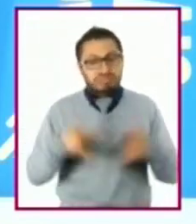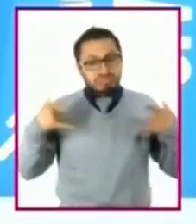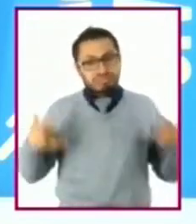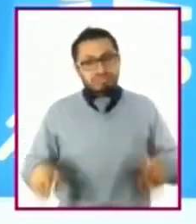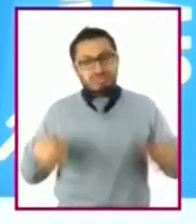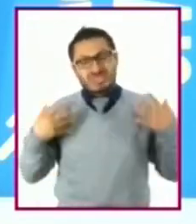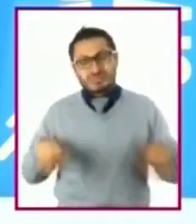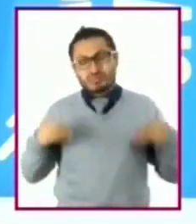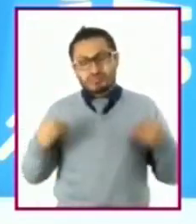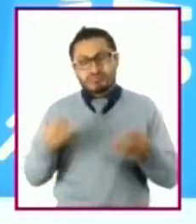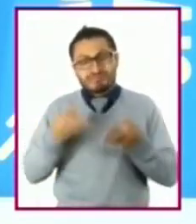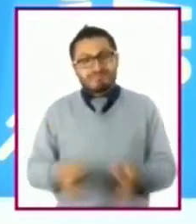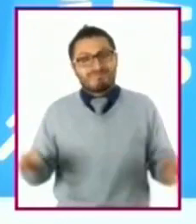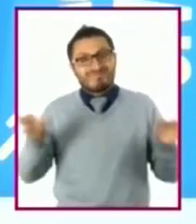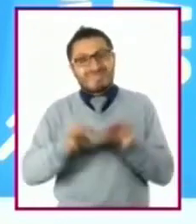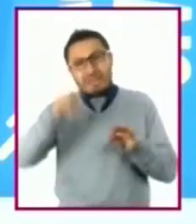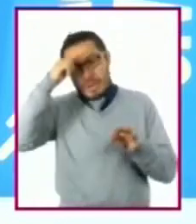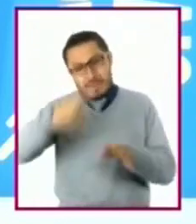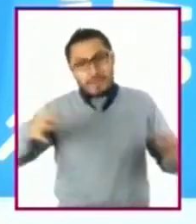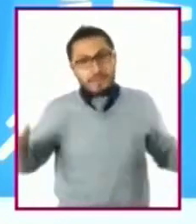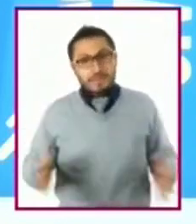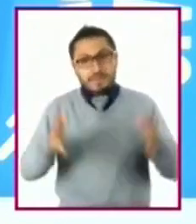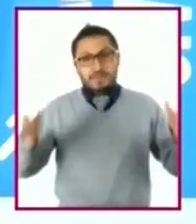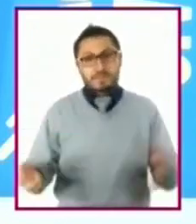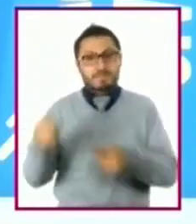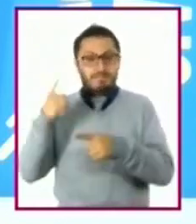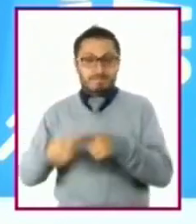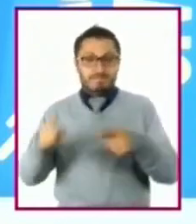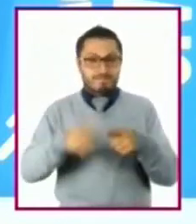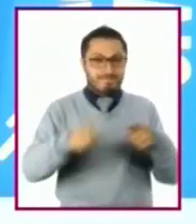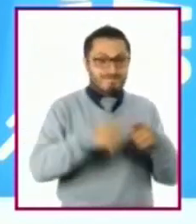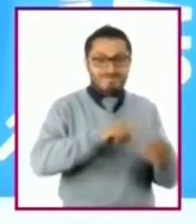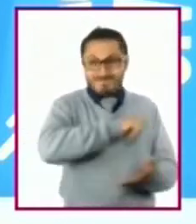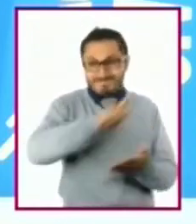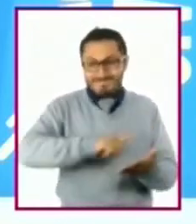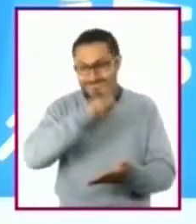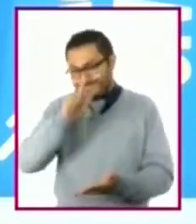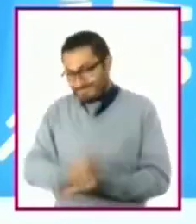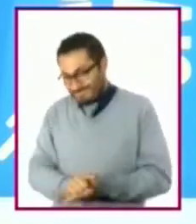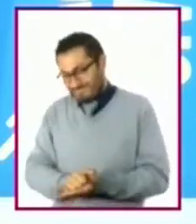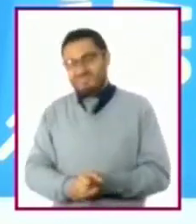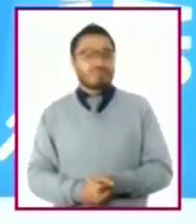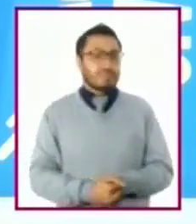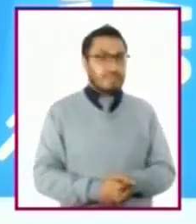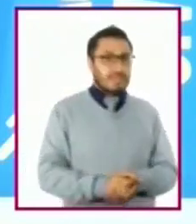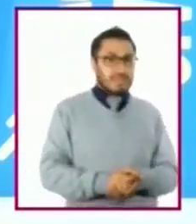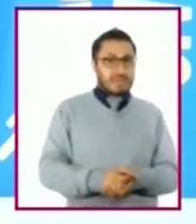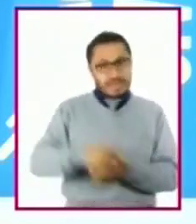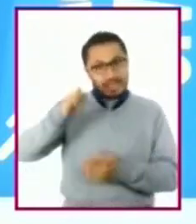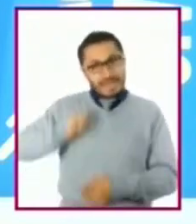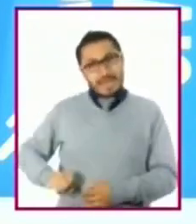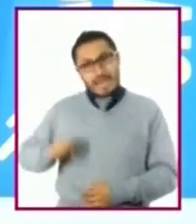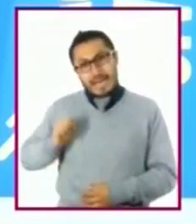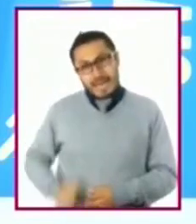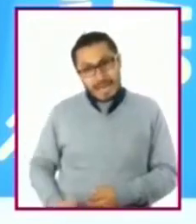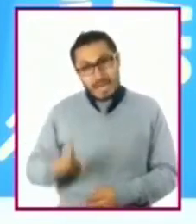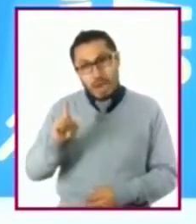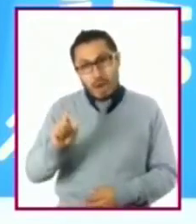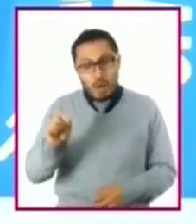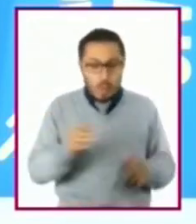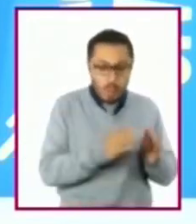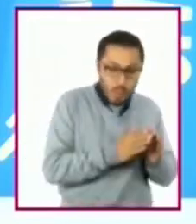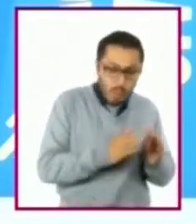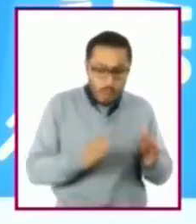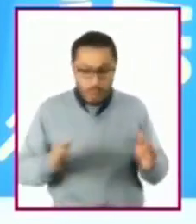importantes para la consolidación de los diversos tratados y leyes que surgieron a lo largo del siglo XX y que son los que